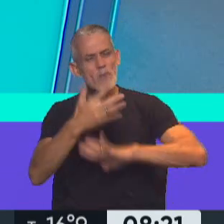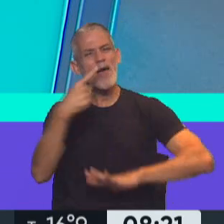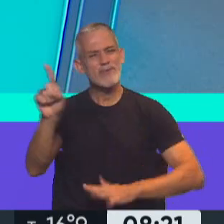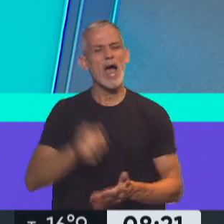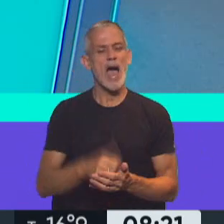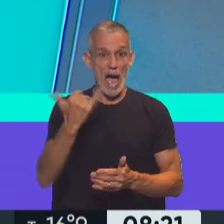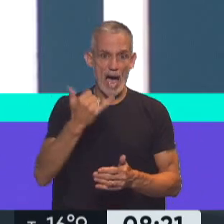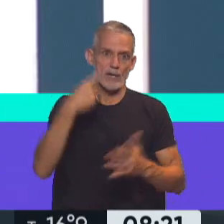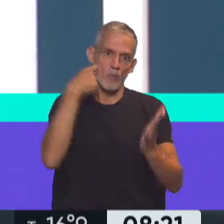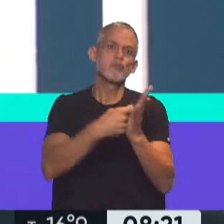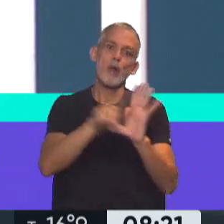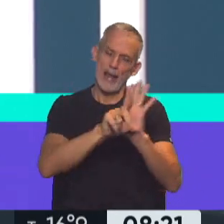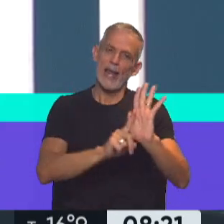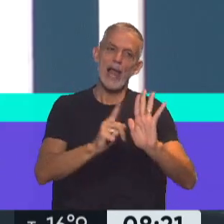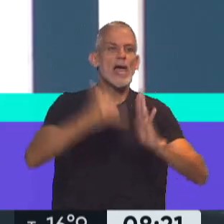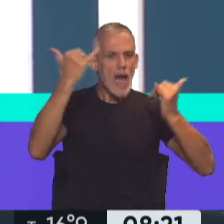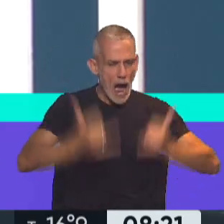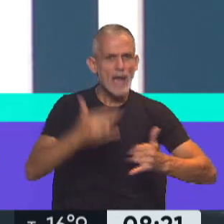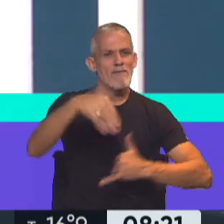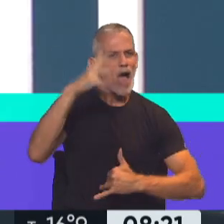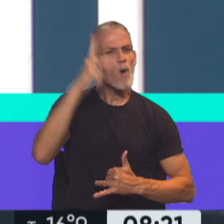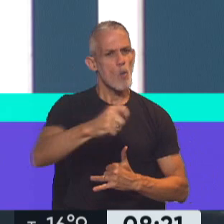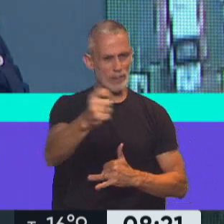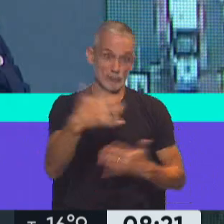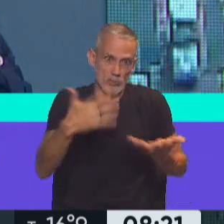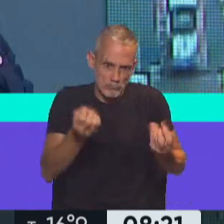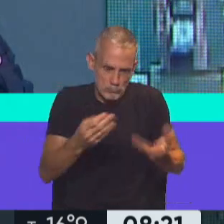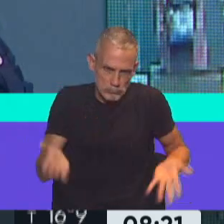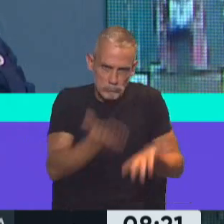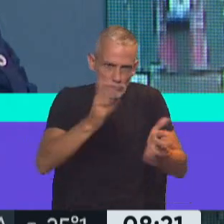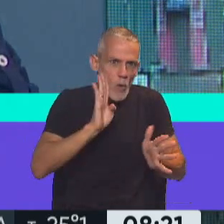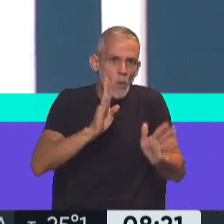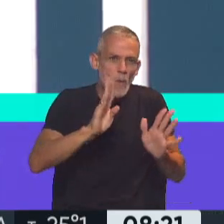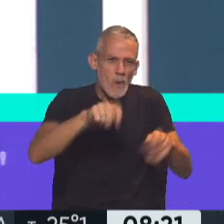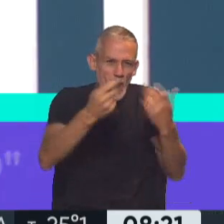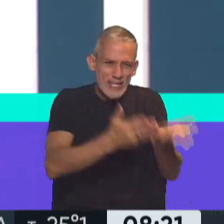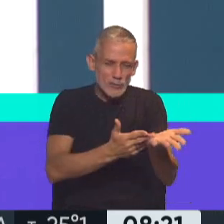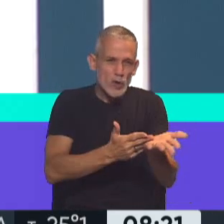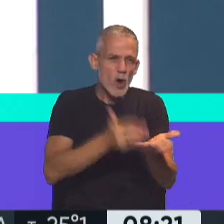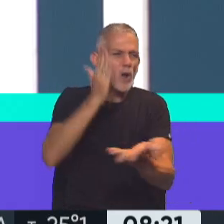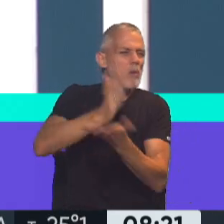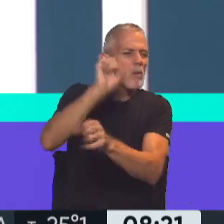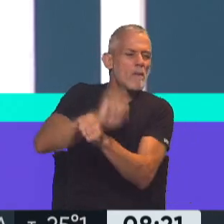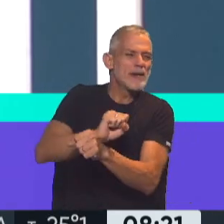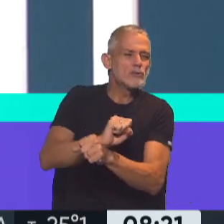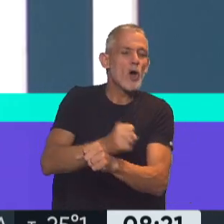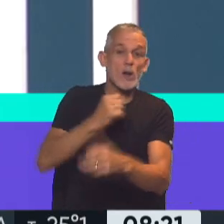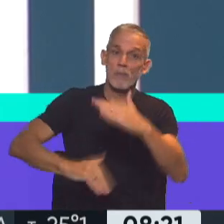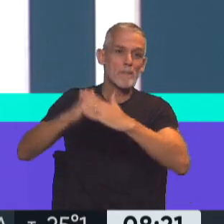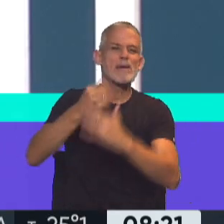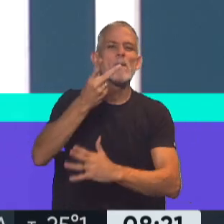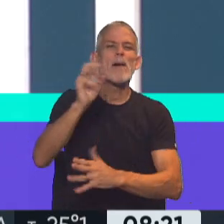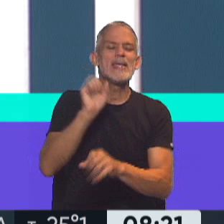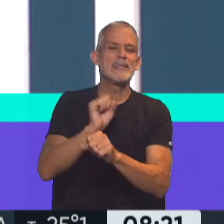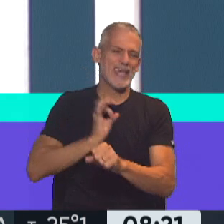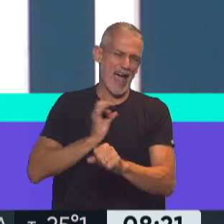un delito consumado que va a ser juzgado. Y que tiene que ser juzgado. Y que tiene una pena máxima de hasta 20 años de prisión en el